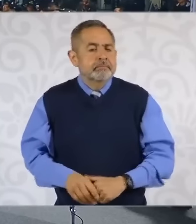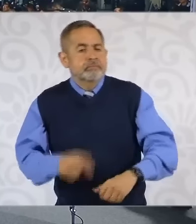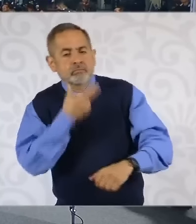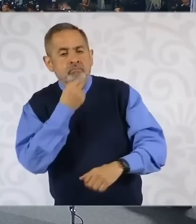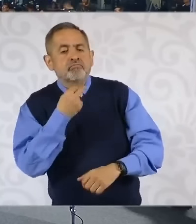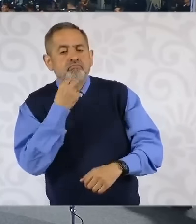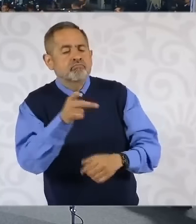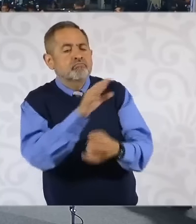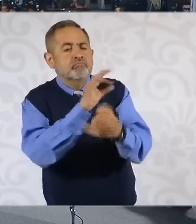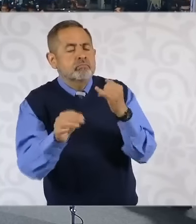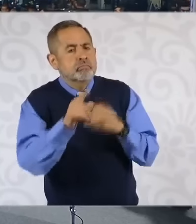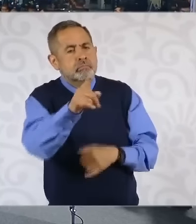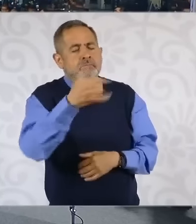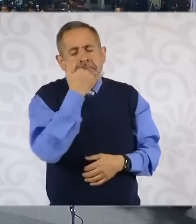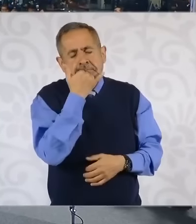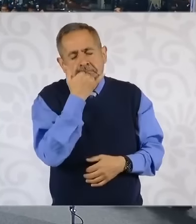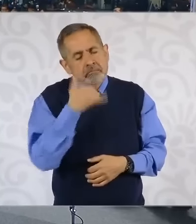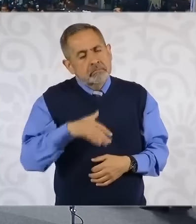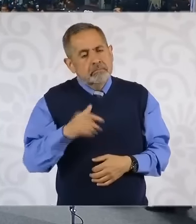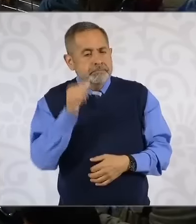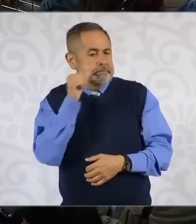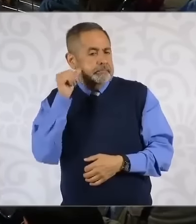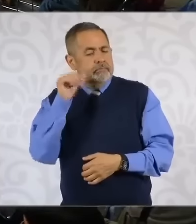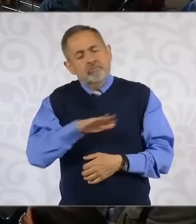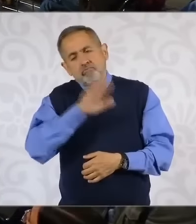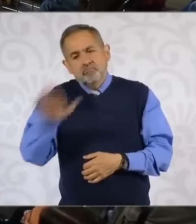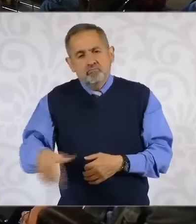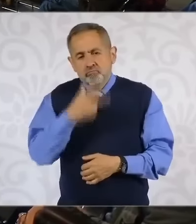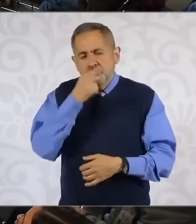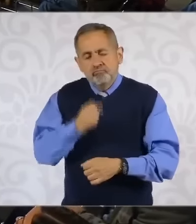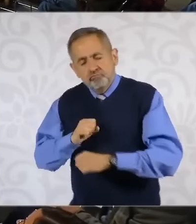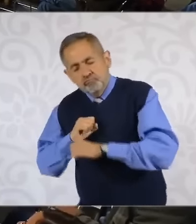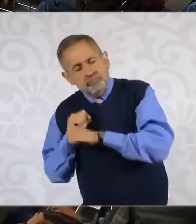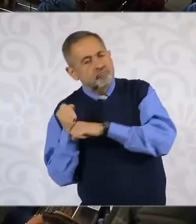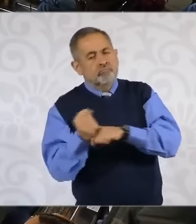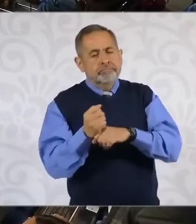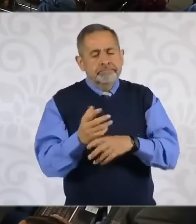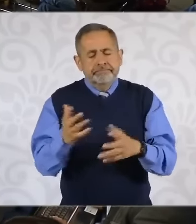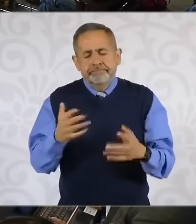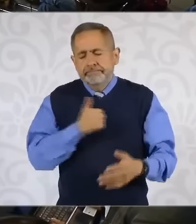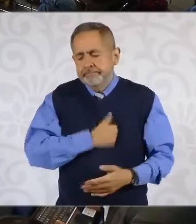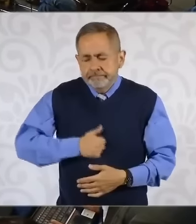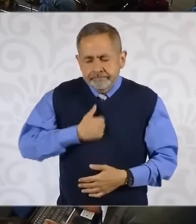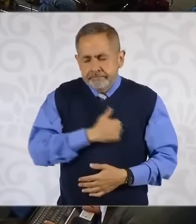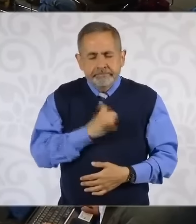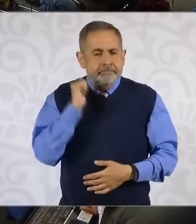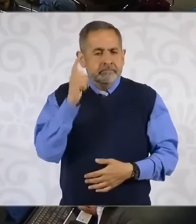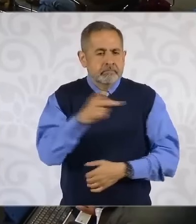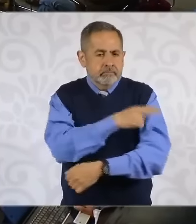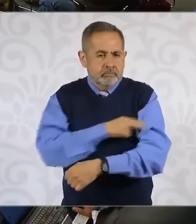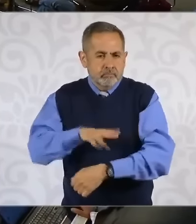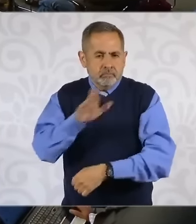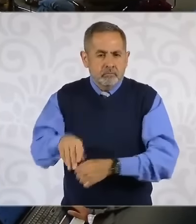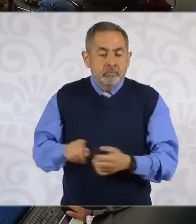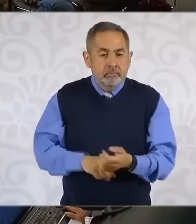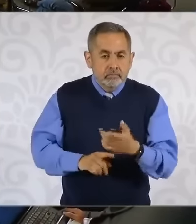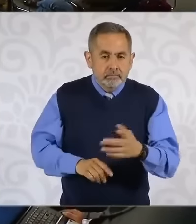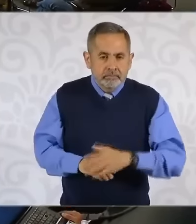algunas palabras sobre la muerte del Toro Valenzuela, el más grande beisbolista. Sí, íbamos, por cierto, me confundí,